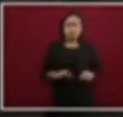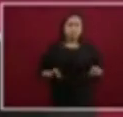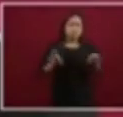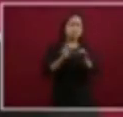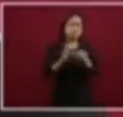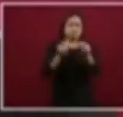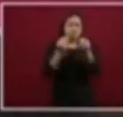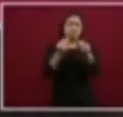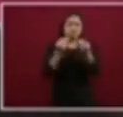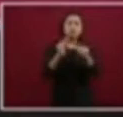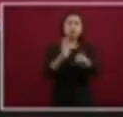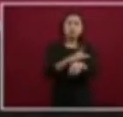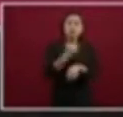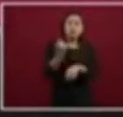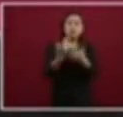nueva